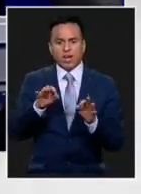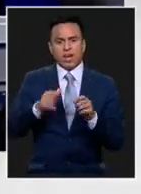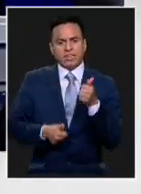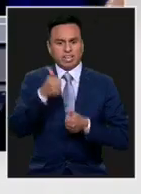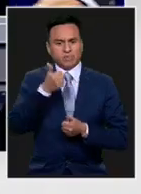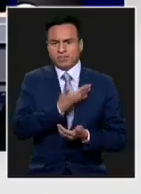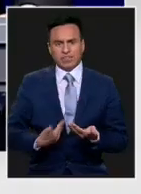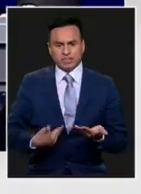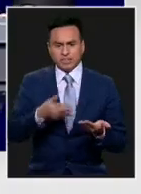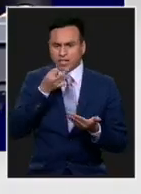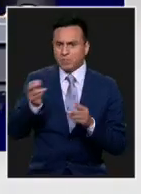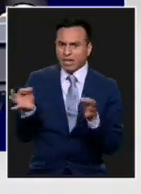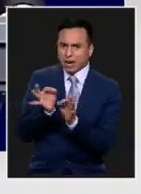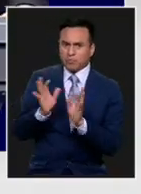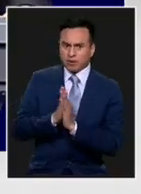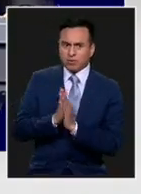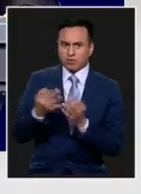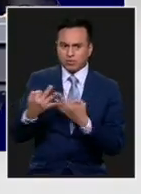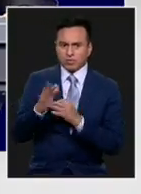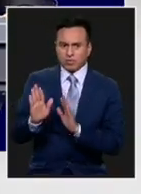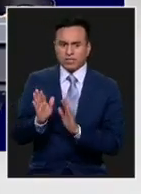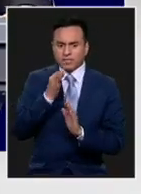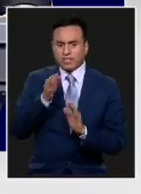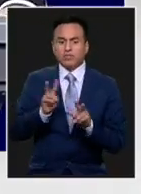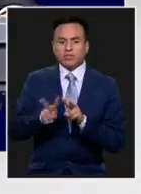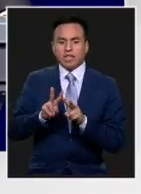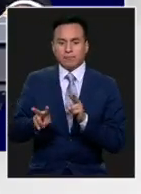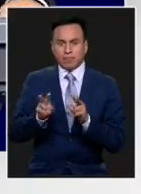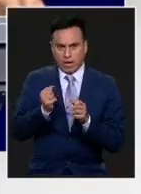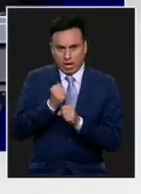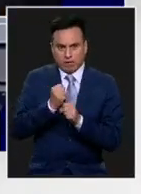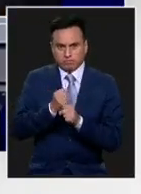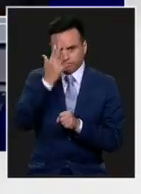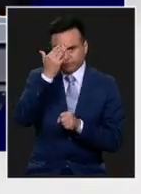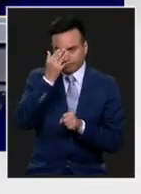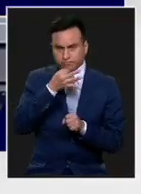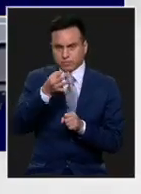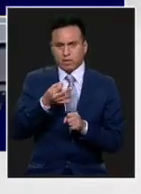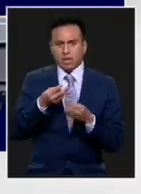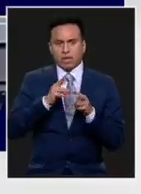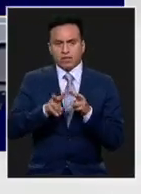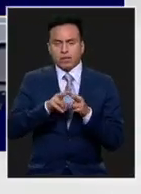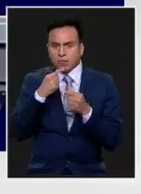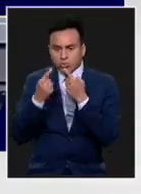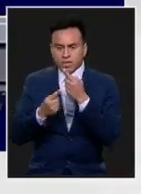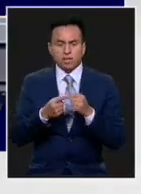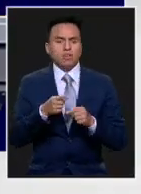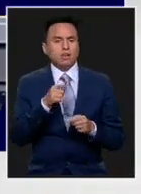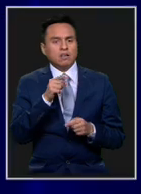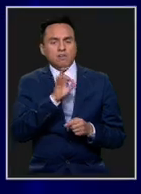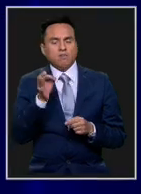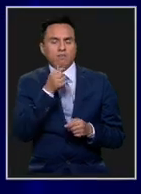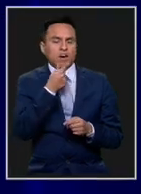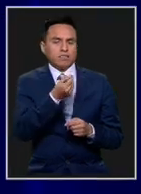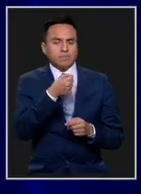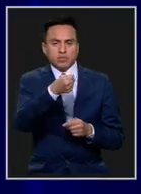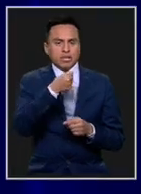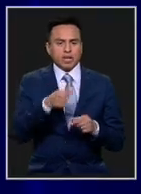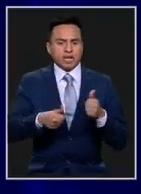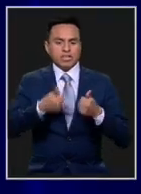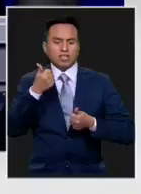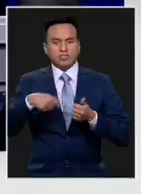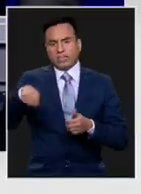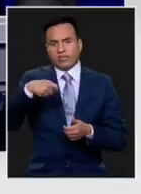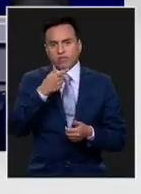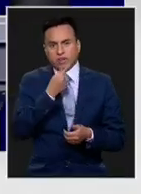candidato a la presidencia. Déjame descalificar, por favor. No, porque tú descalificas. Yo hago la pega para poder hacerte una pregunta seria. Es súper fácil, señores periodistas, ser candidato a senador. Lo